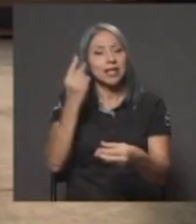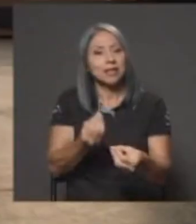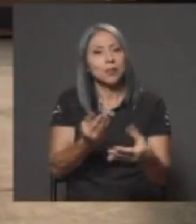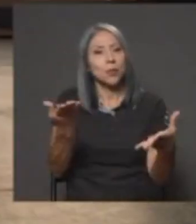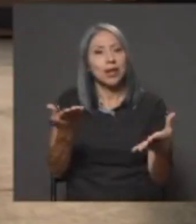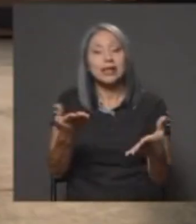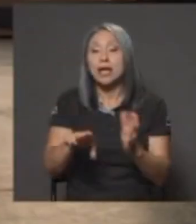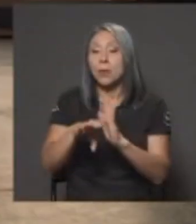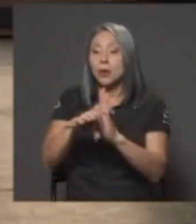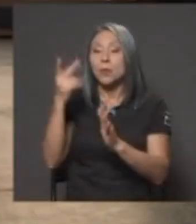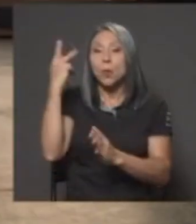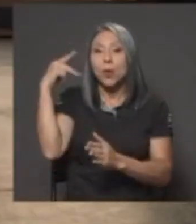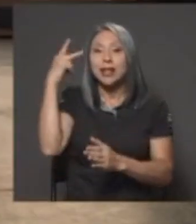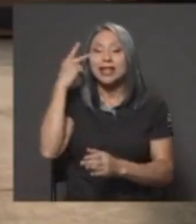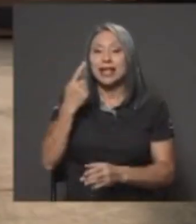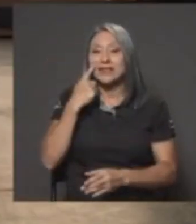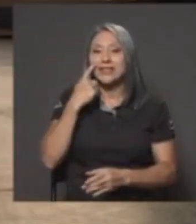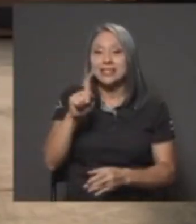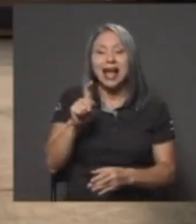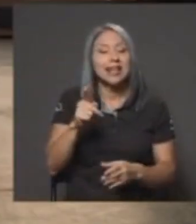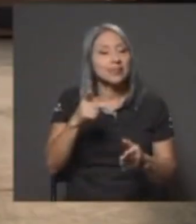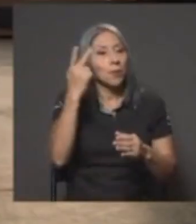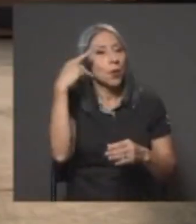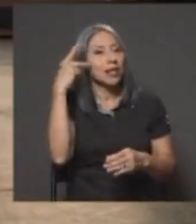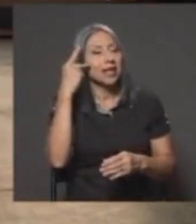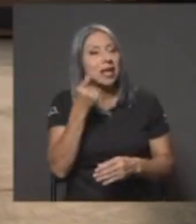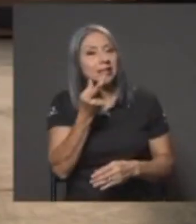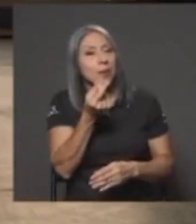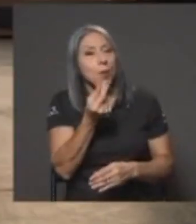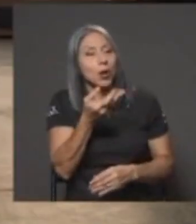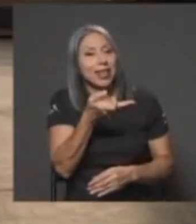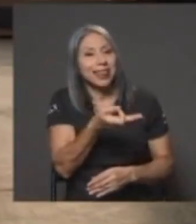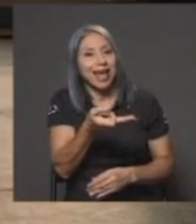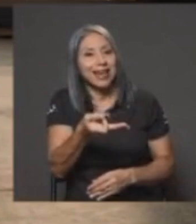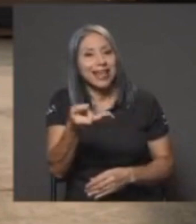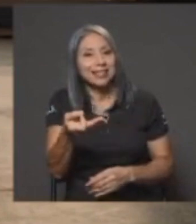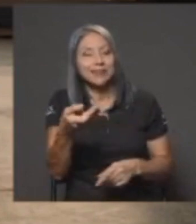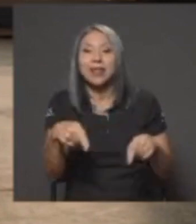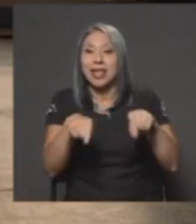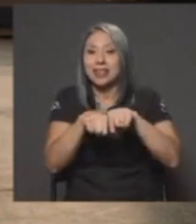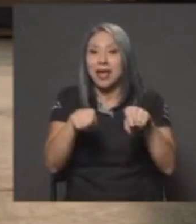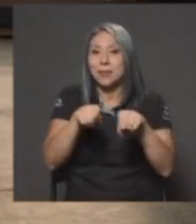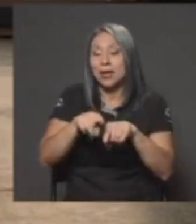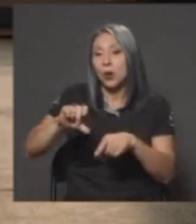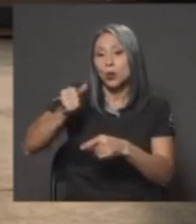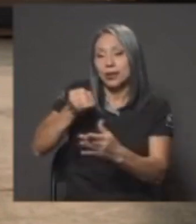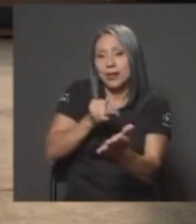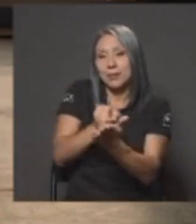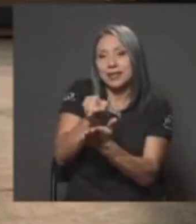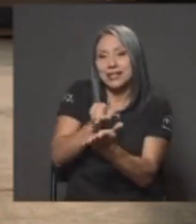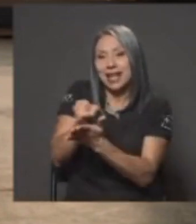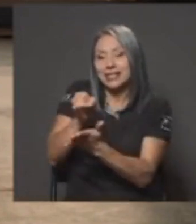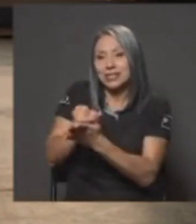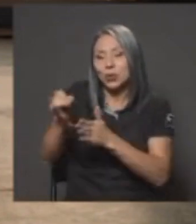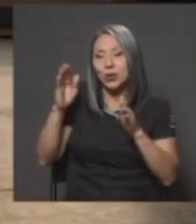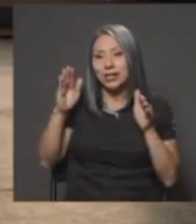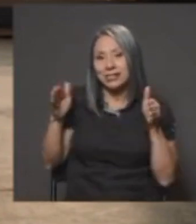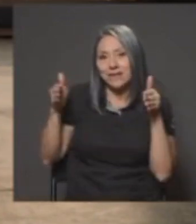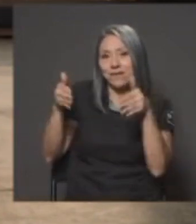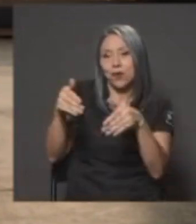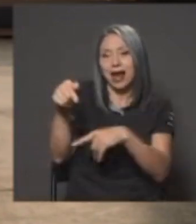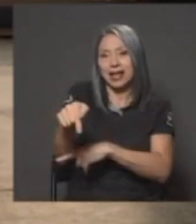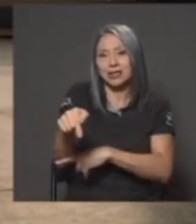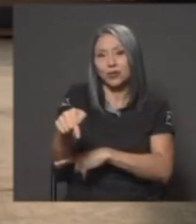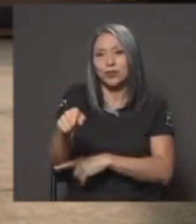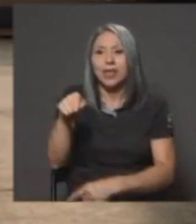políticas fiscales como de las políticas monetarias. Tenemos otra investigación que se enfoca a eso.